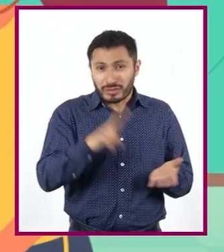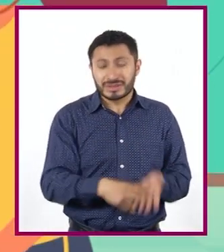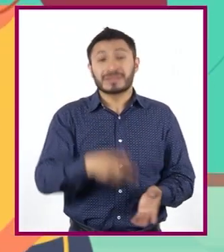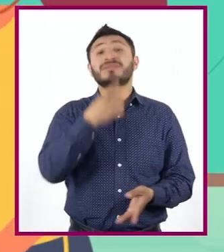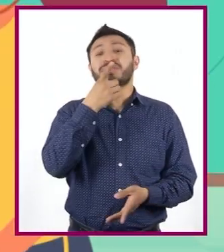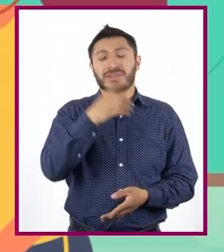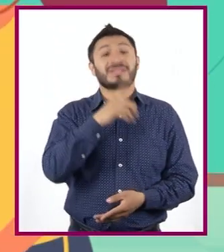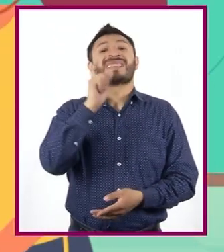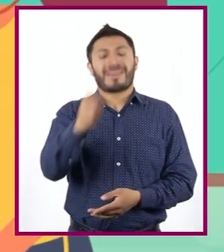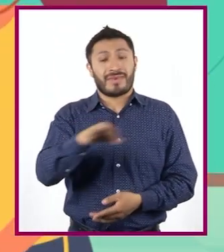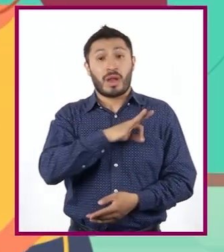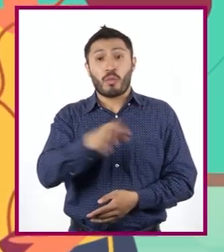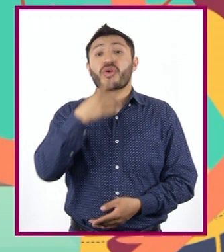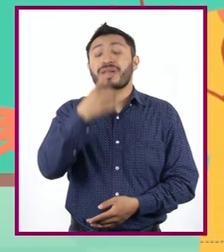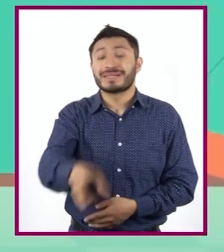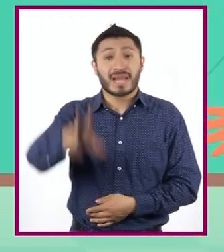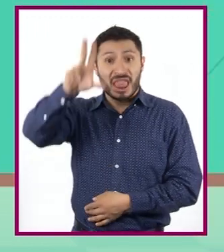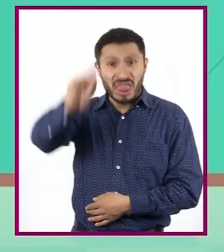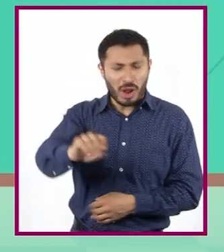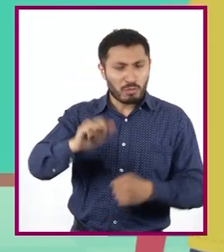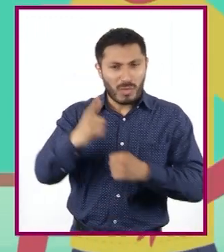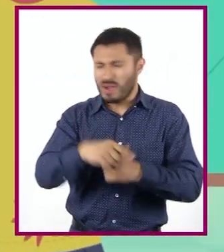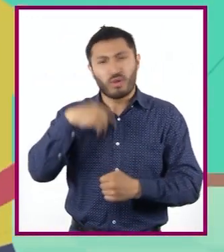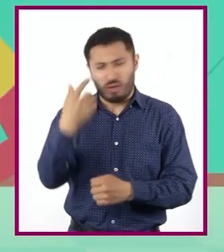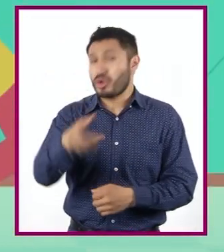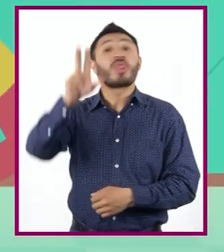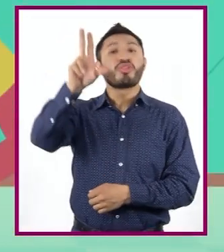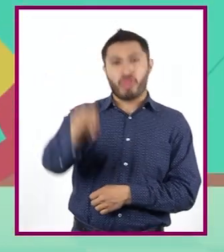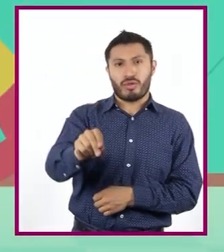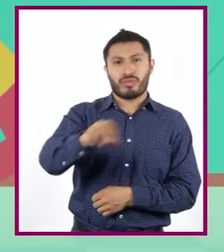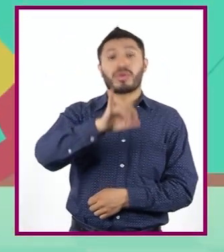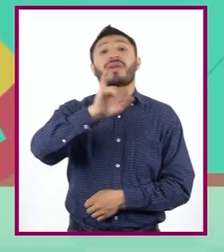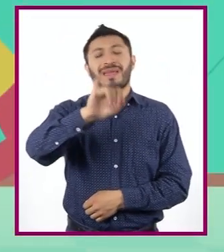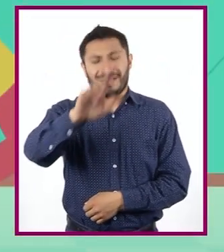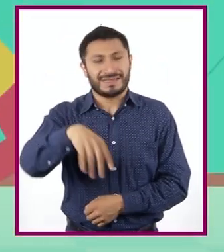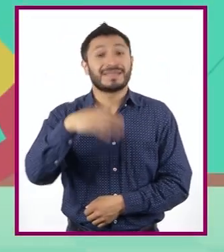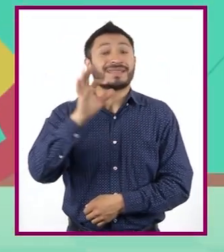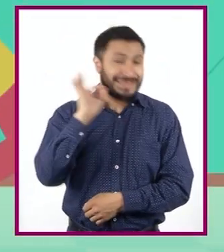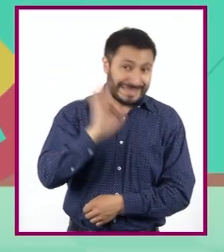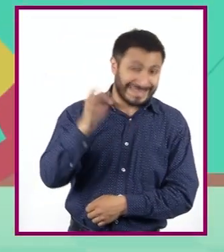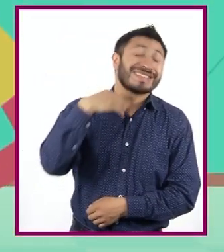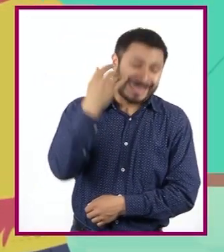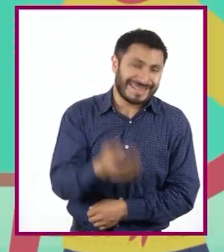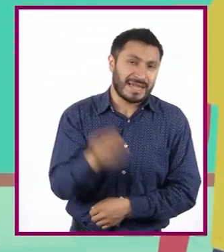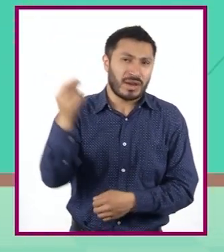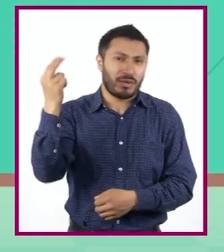que puede determinar el éxito académico en áreas como las matemáticas y la lectura.